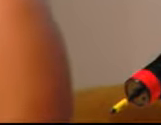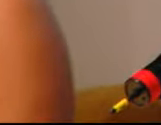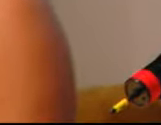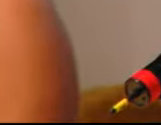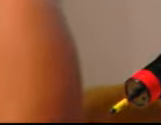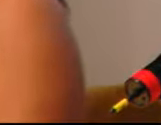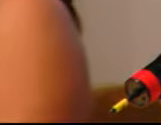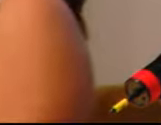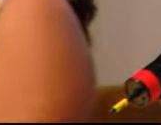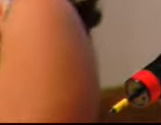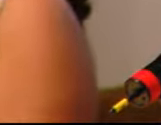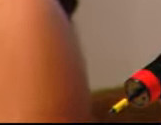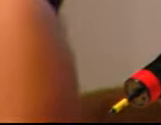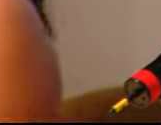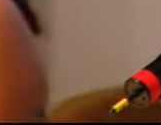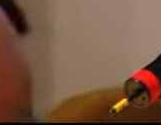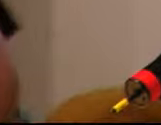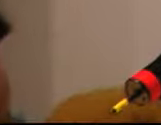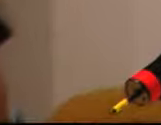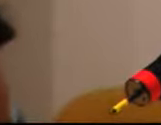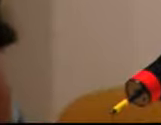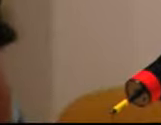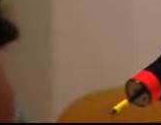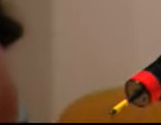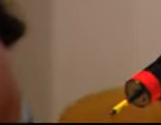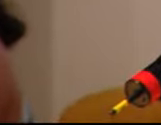estamos haciendo una serie de acciones y vamos a continuar a